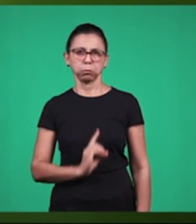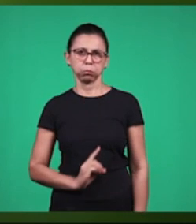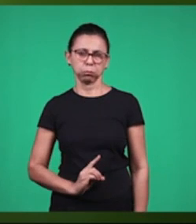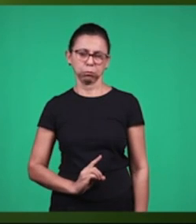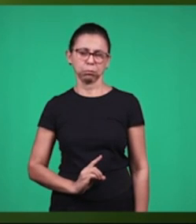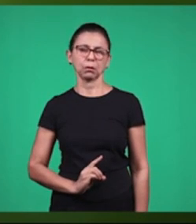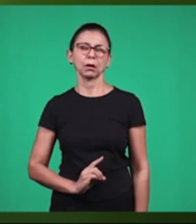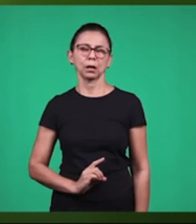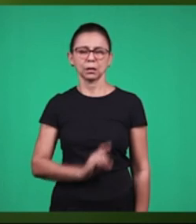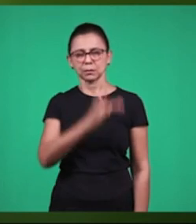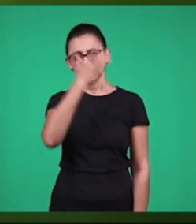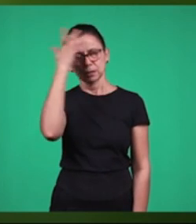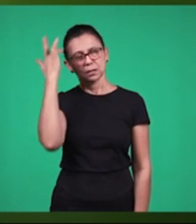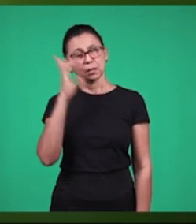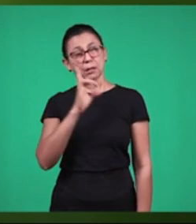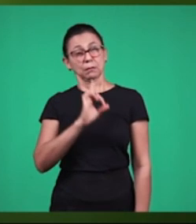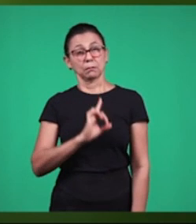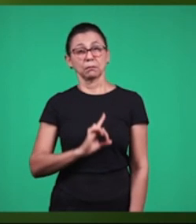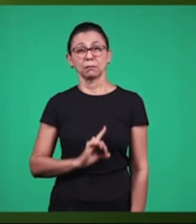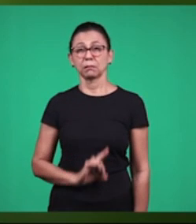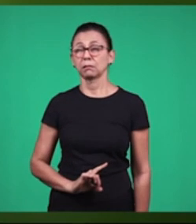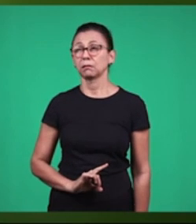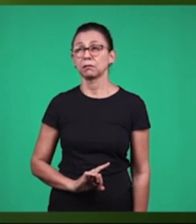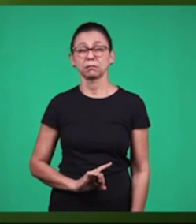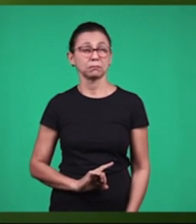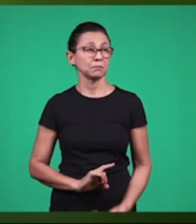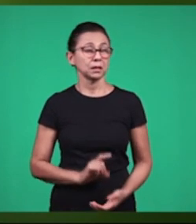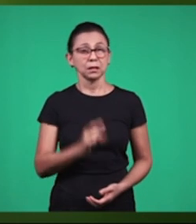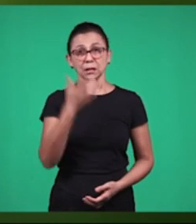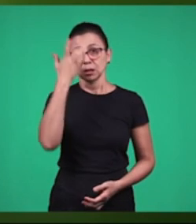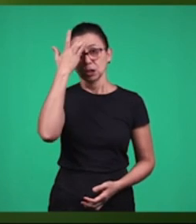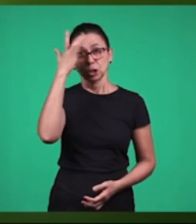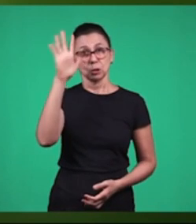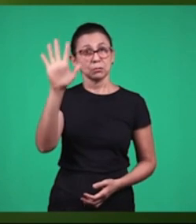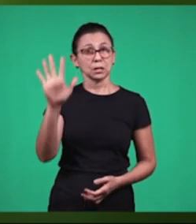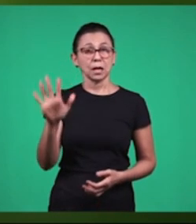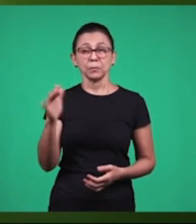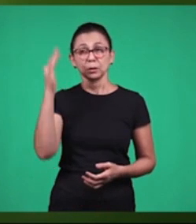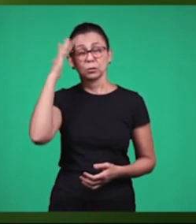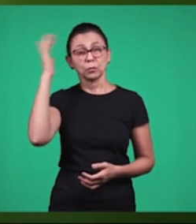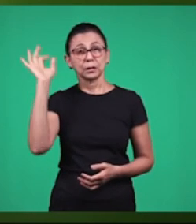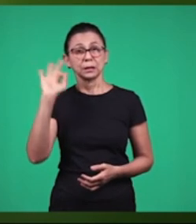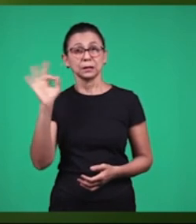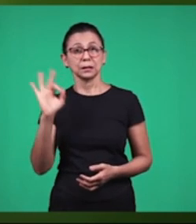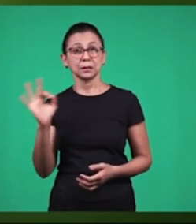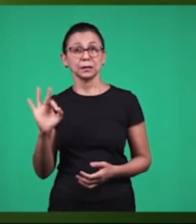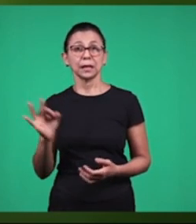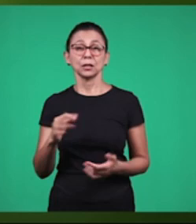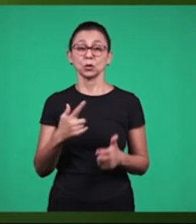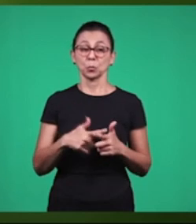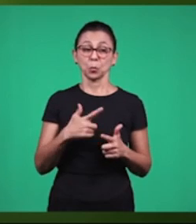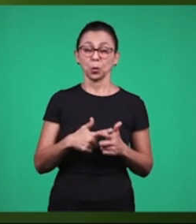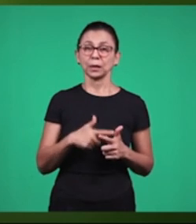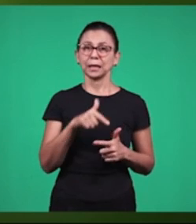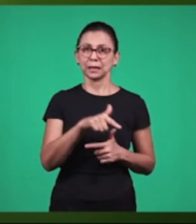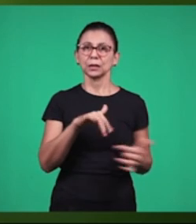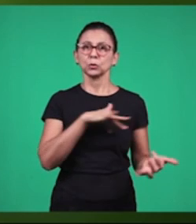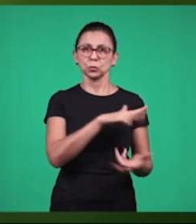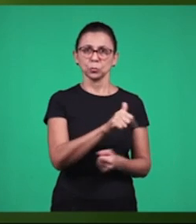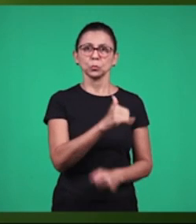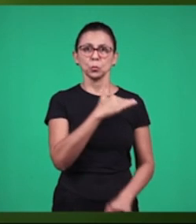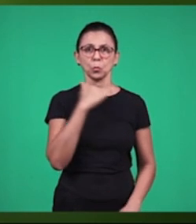Las personas viven deprimidas, a veces no saben que un día deben dar cuentas a este Dios, y